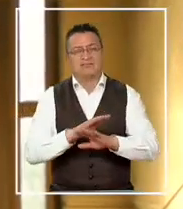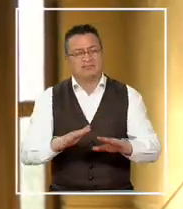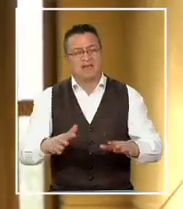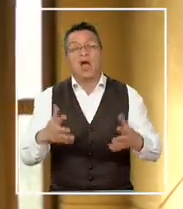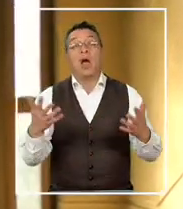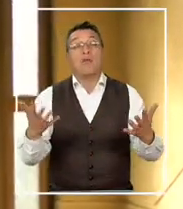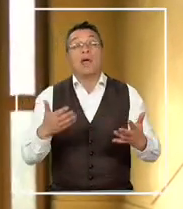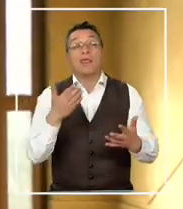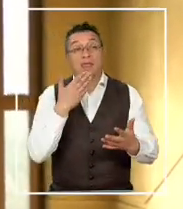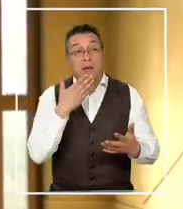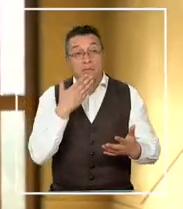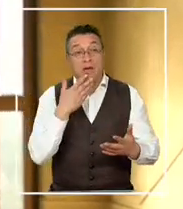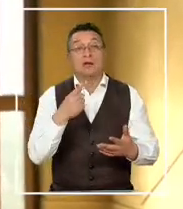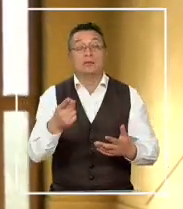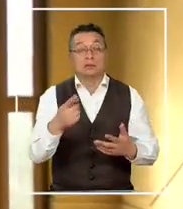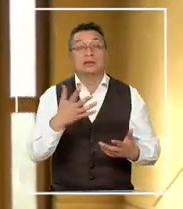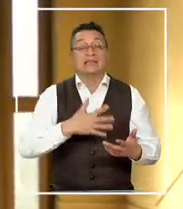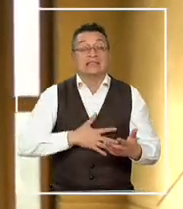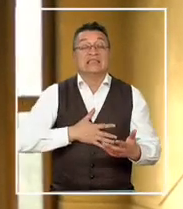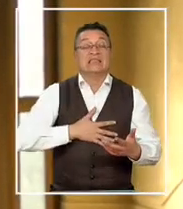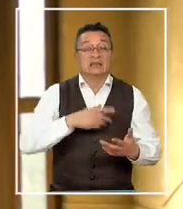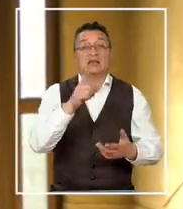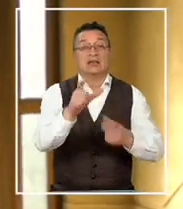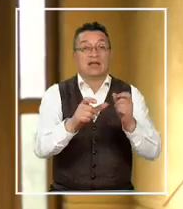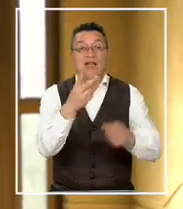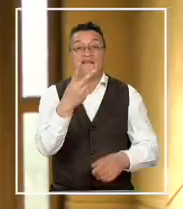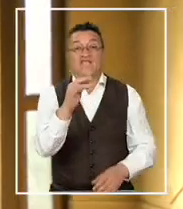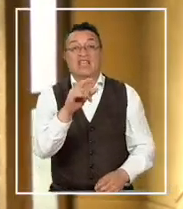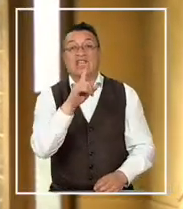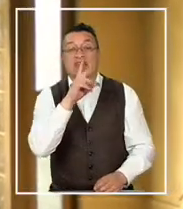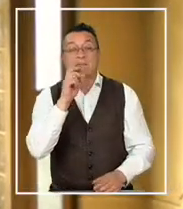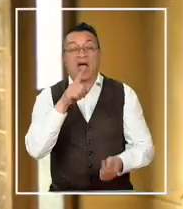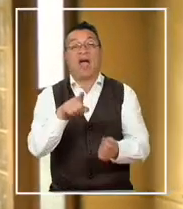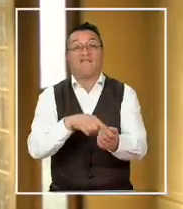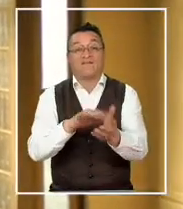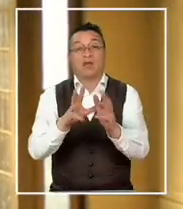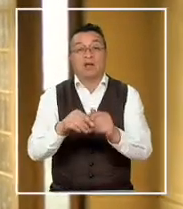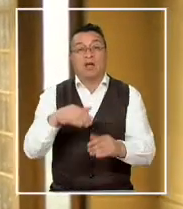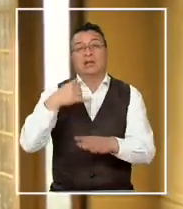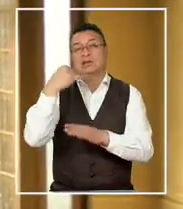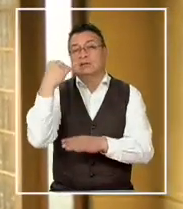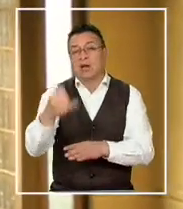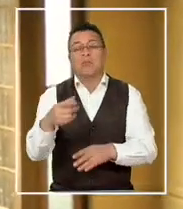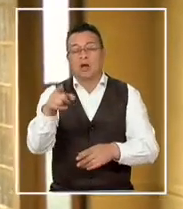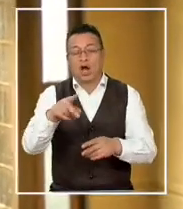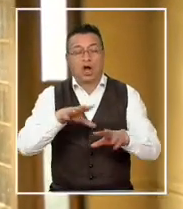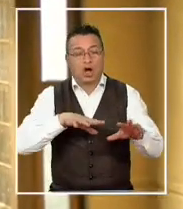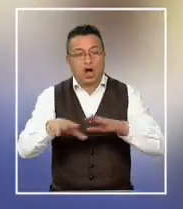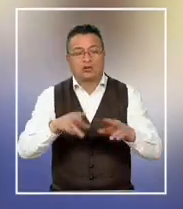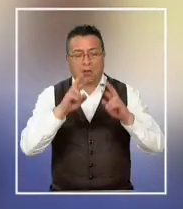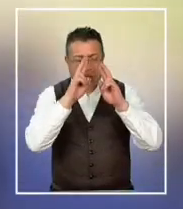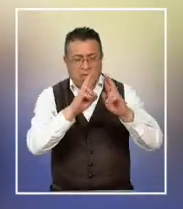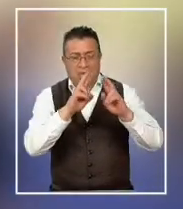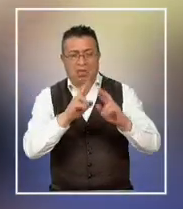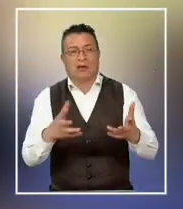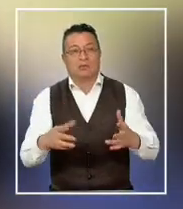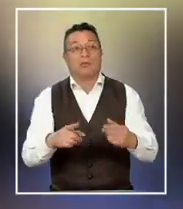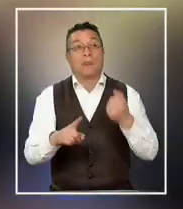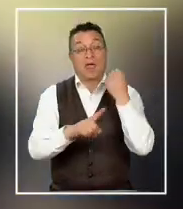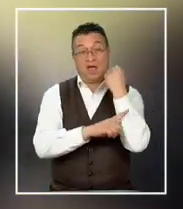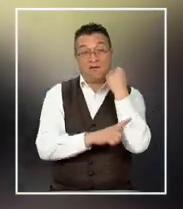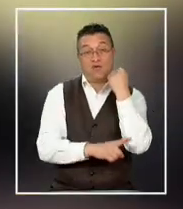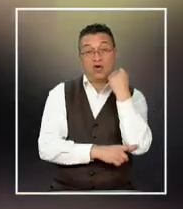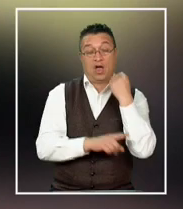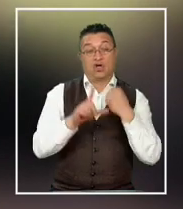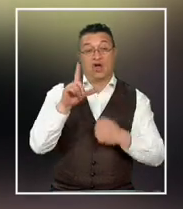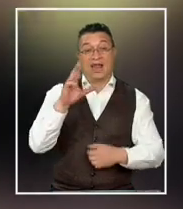también con lo que están viviendo, lo que viven las víctimas y sus familiares cada vez que se hacen este tipo de actos. El abogado José